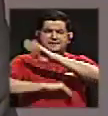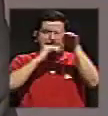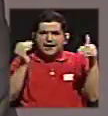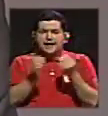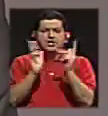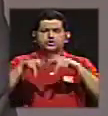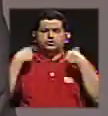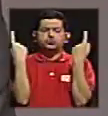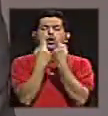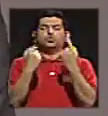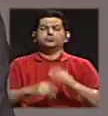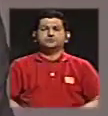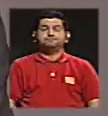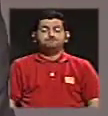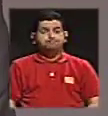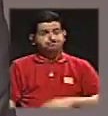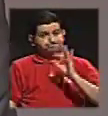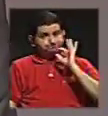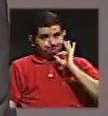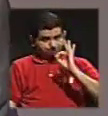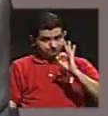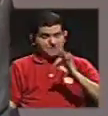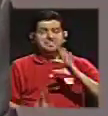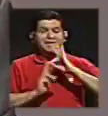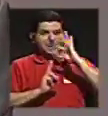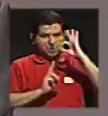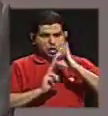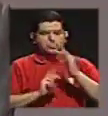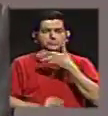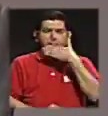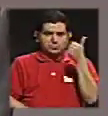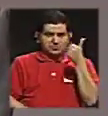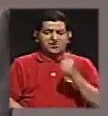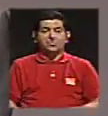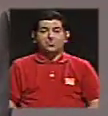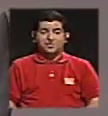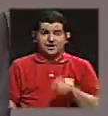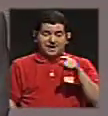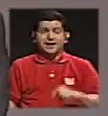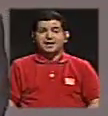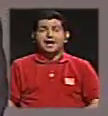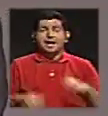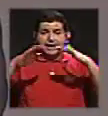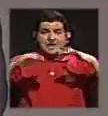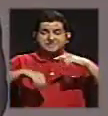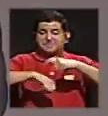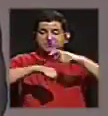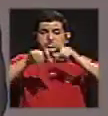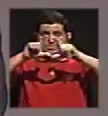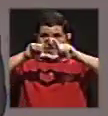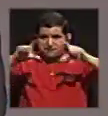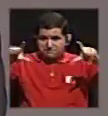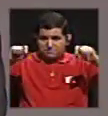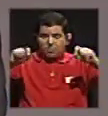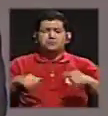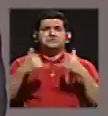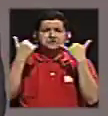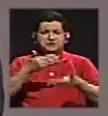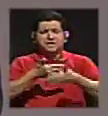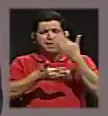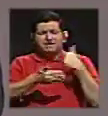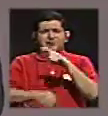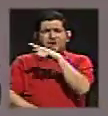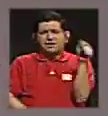los partidos bueno eh la alternativa óptima eran las franjas y se propusieron eh hace bastantes